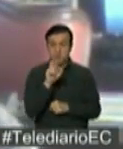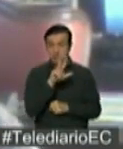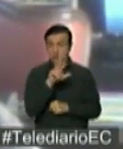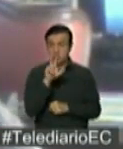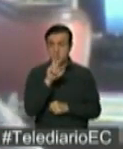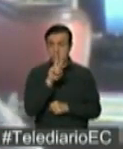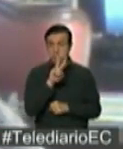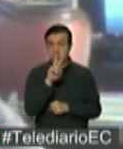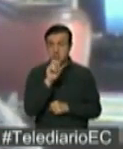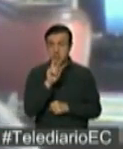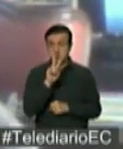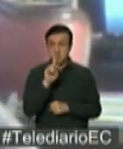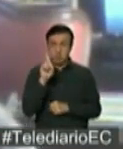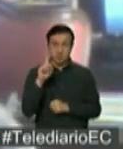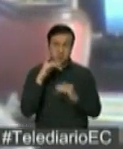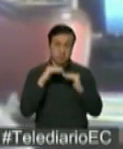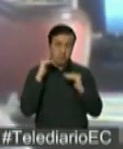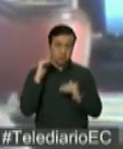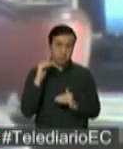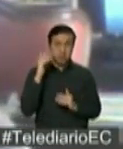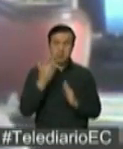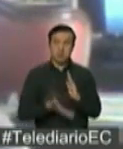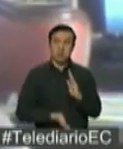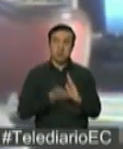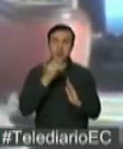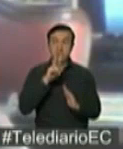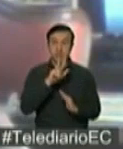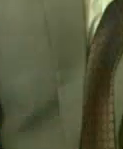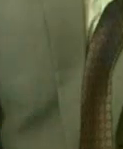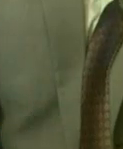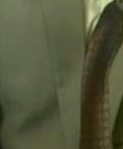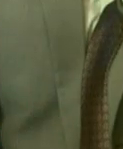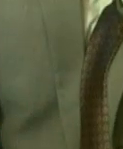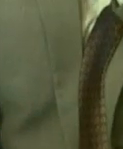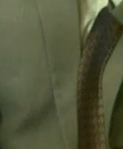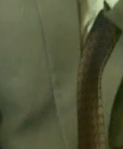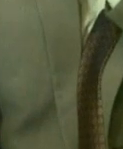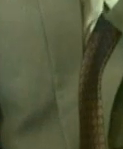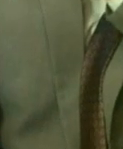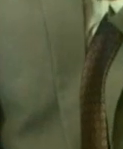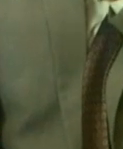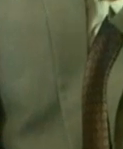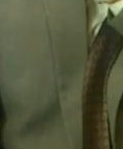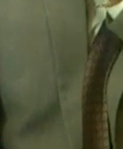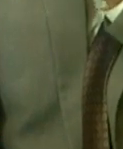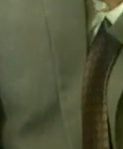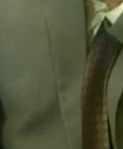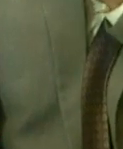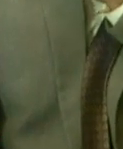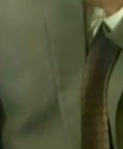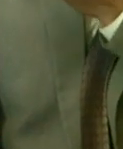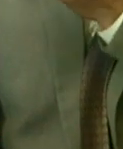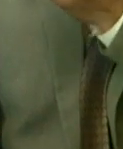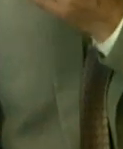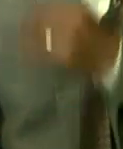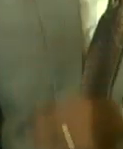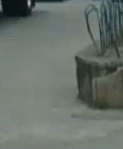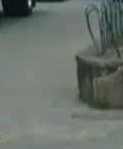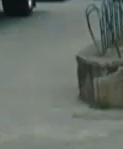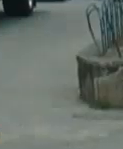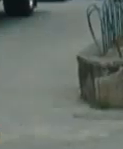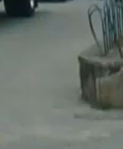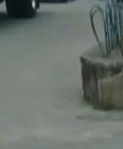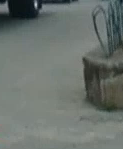2021, el promedio podría subir a $30. Propuesta que todavía no ha sido entregada al presidente Lenín Moreno,